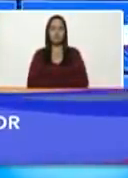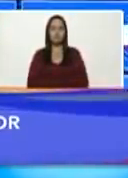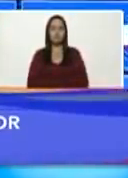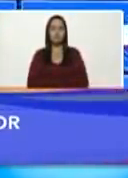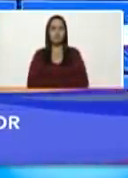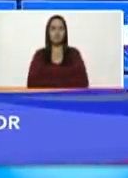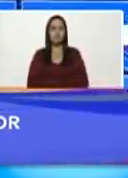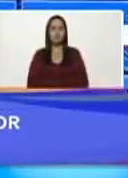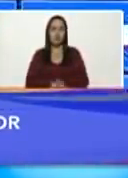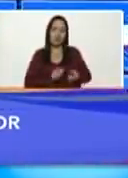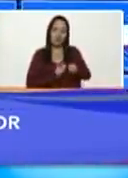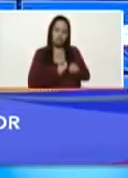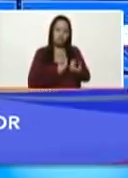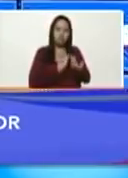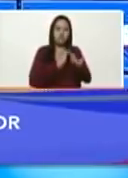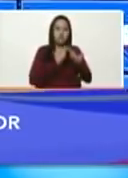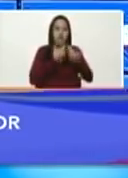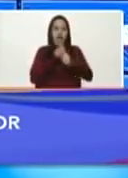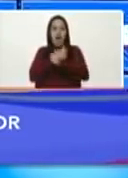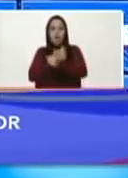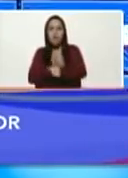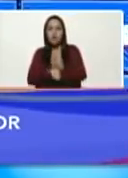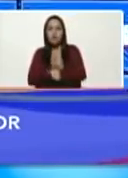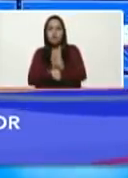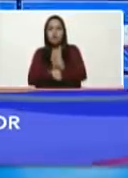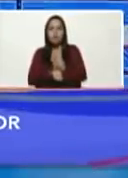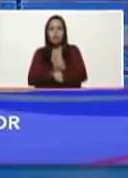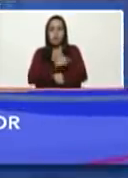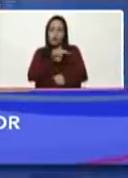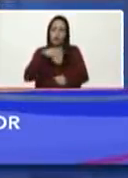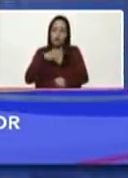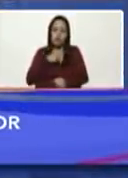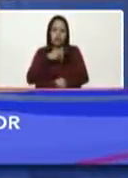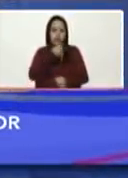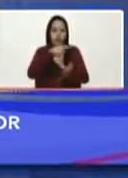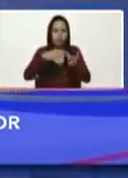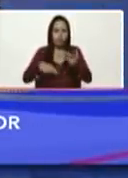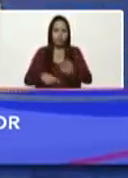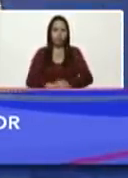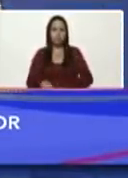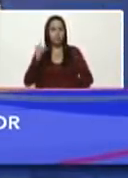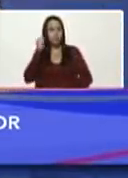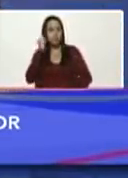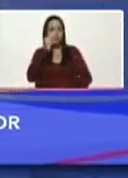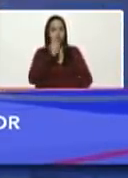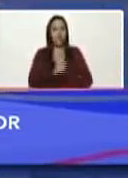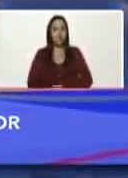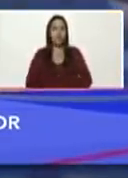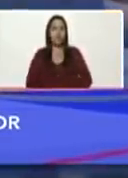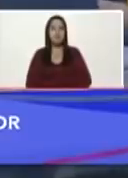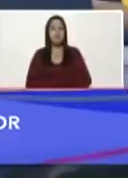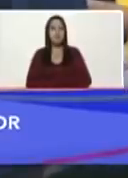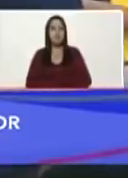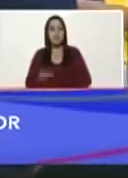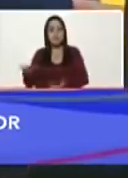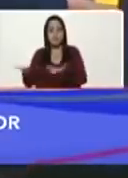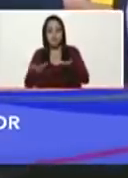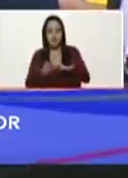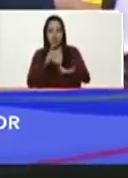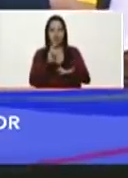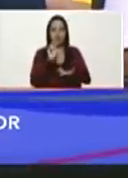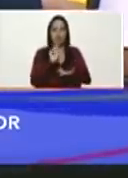para que cultivemos el amor por lo nuestro, muchachos, muchachas. Bueno, por aquí me han pasado dos puntos de